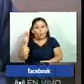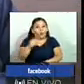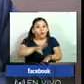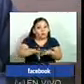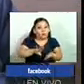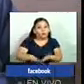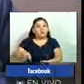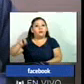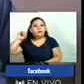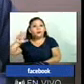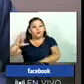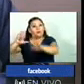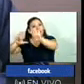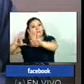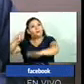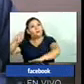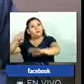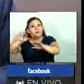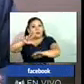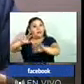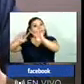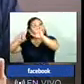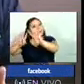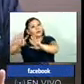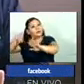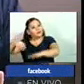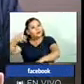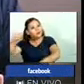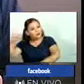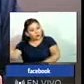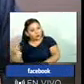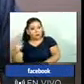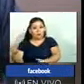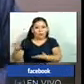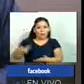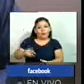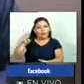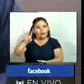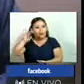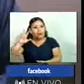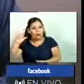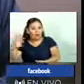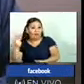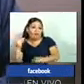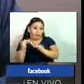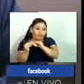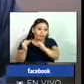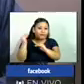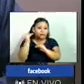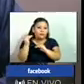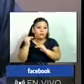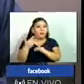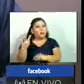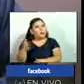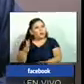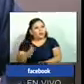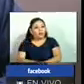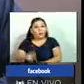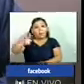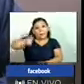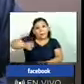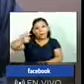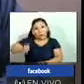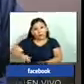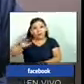386 mil dólares de salario y solo me dan 133 mil dólares necesitaría yo tres meses